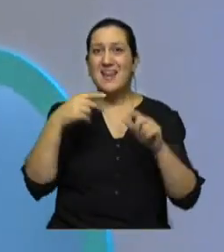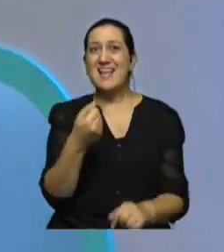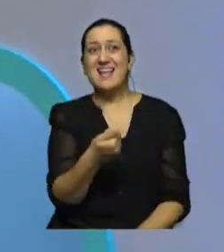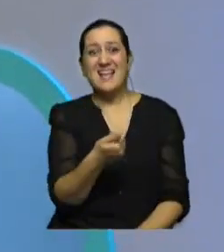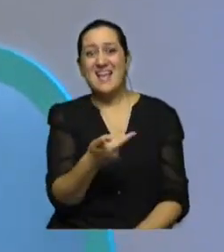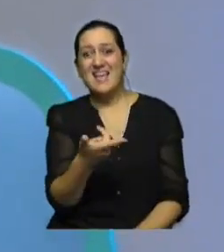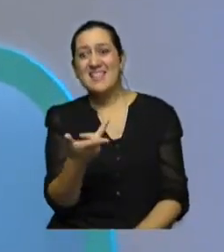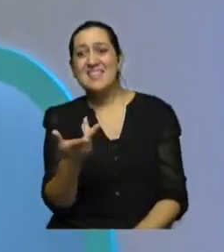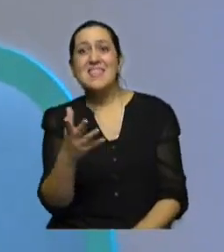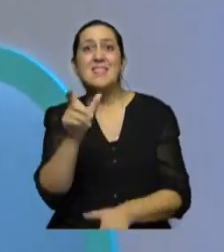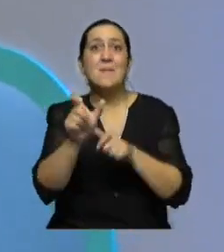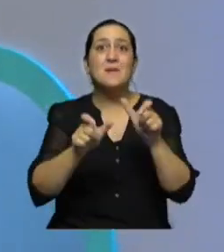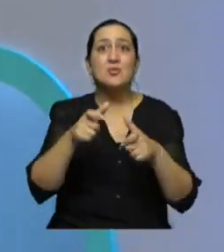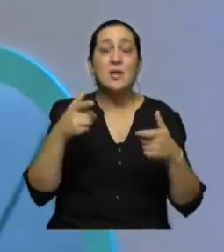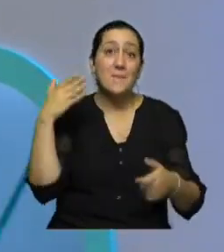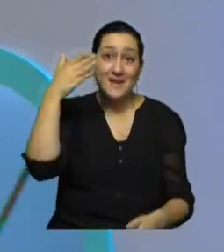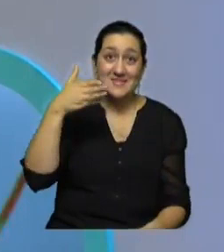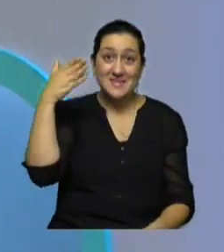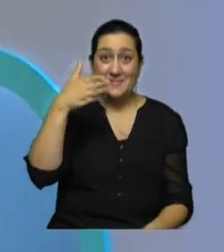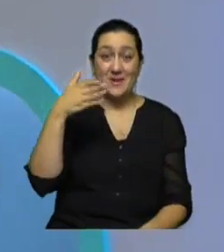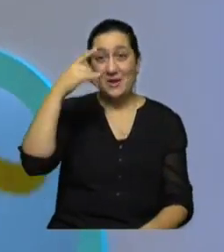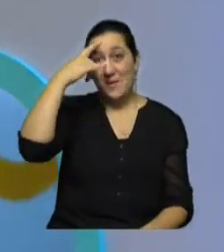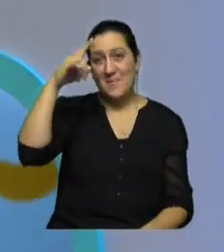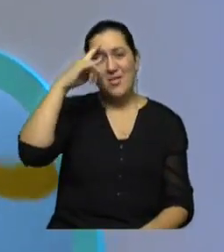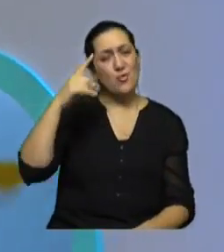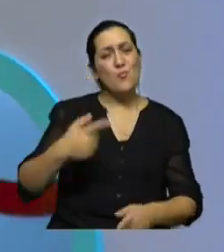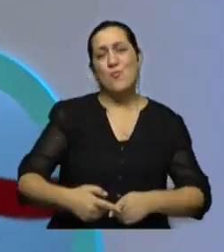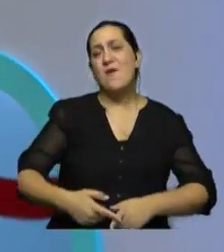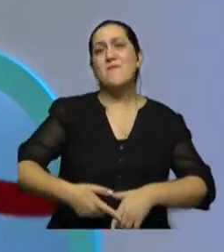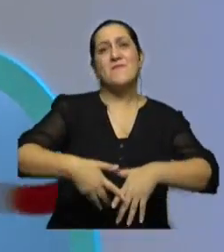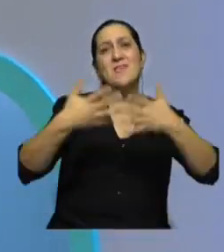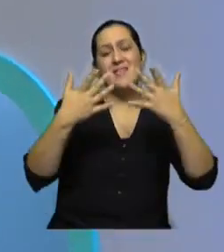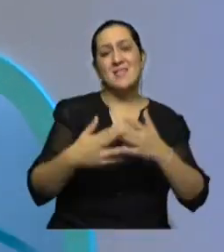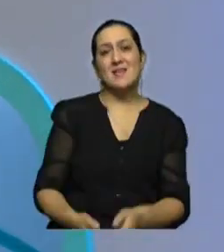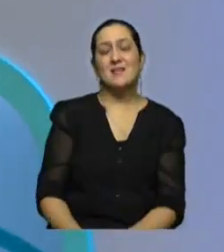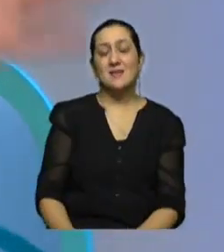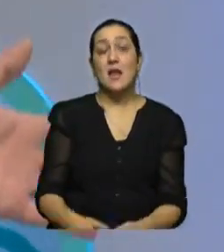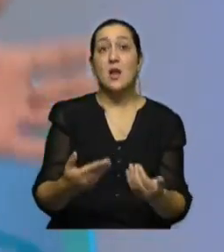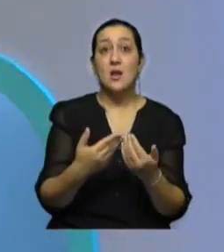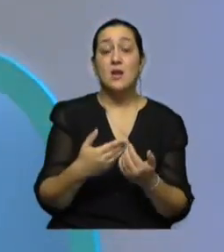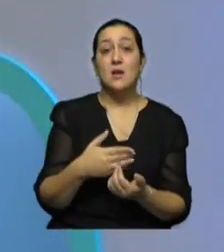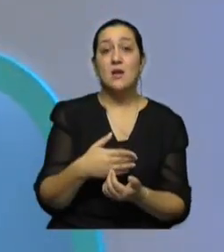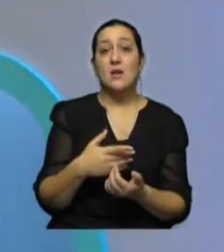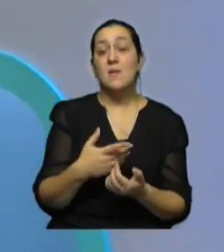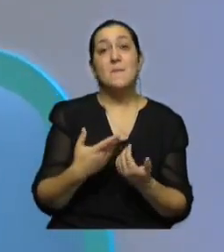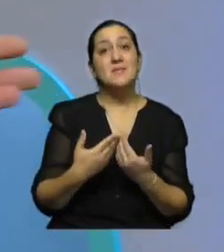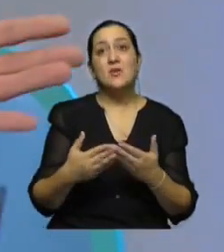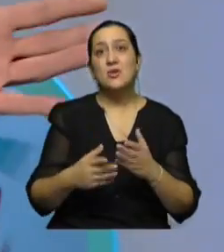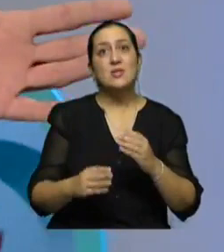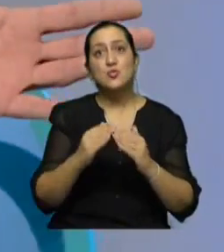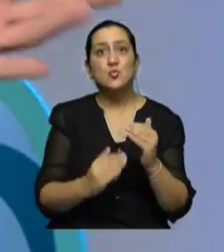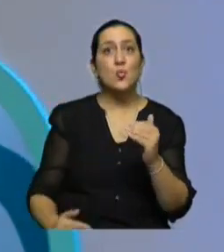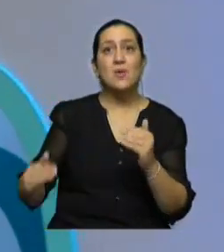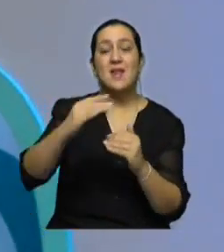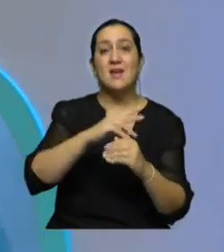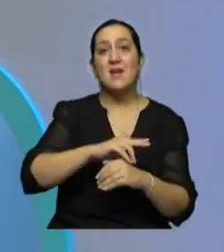gente. Están muy emocionados, muy felices. Dicen, el Prado se vistió de fiesta este domingo, desde el jueves. Empezaron a superar los límites de inscriptos, llegamos